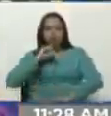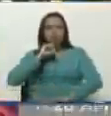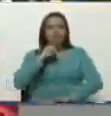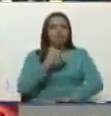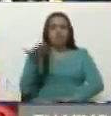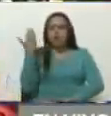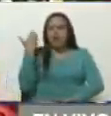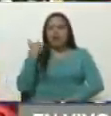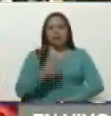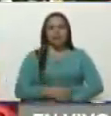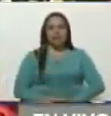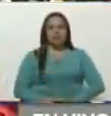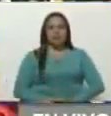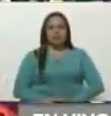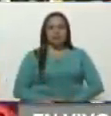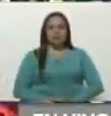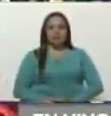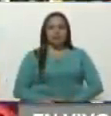Soviética.